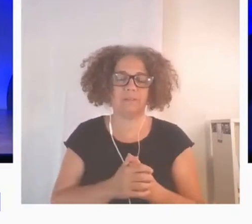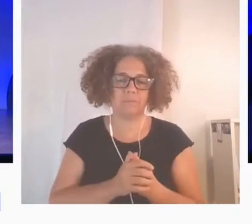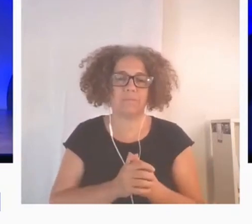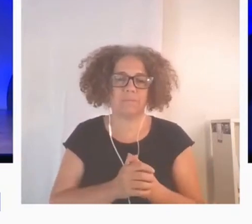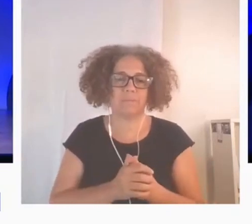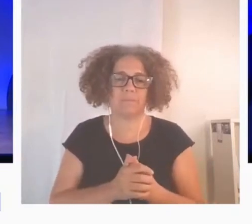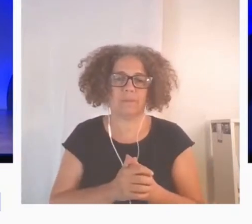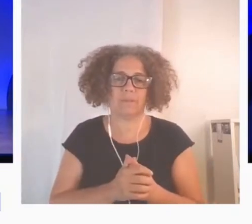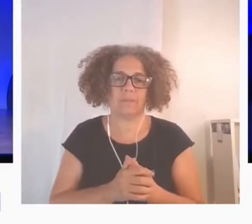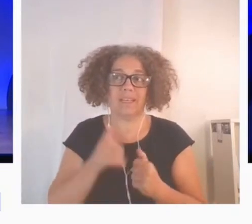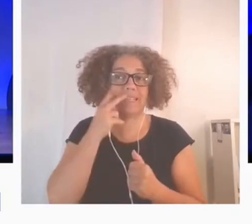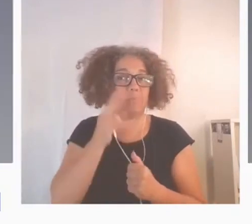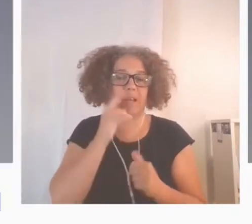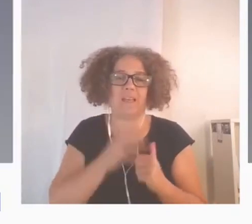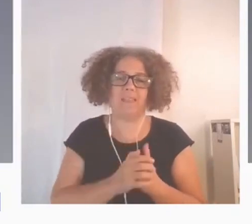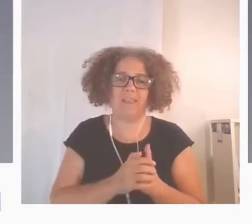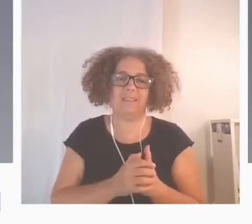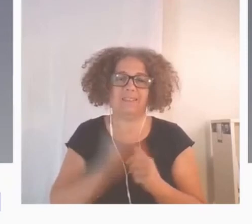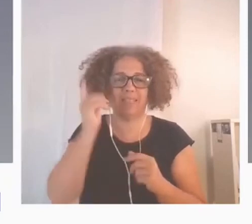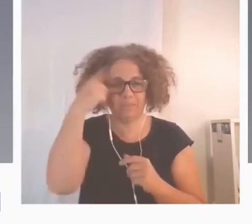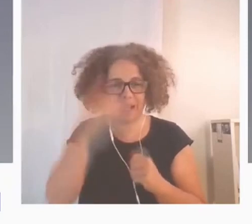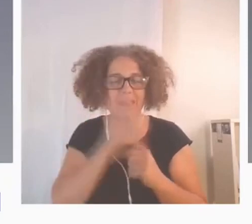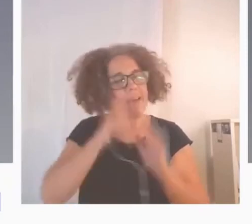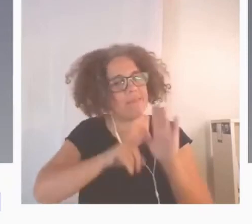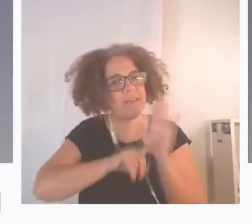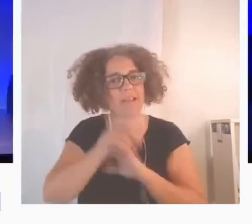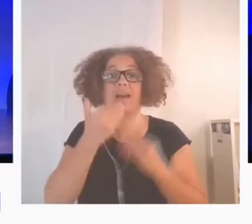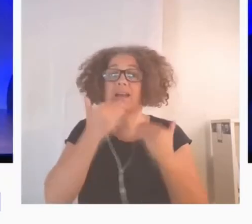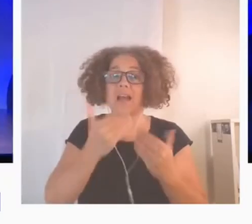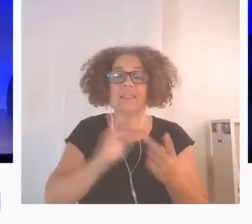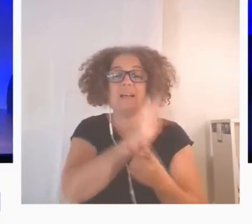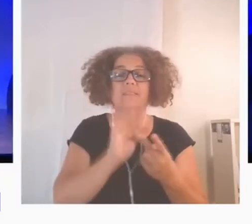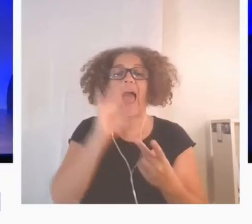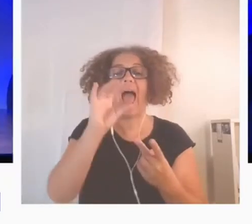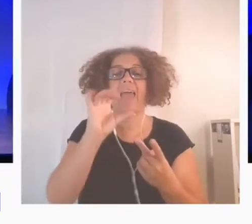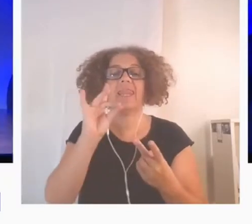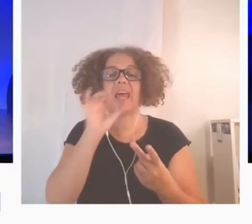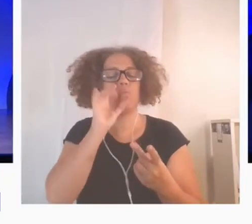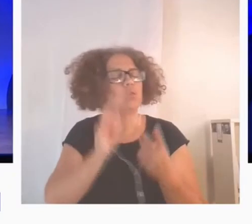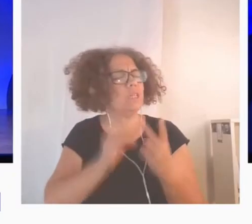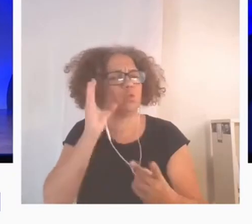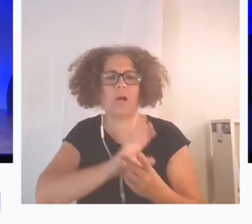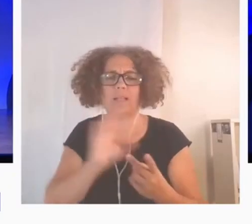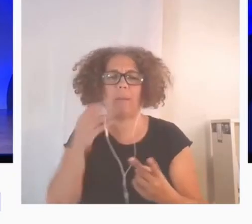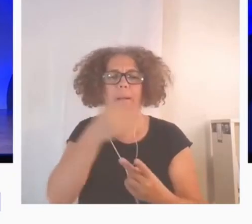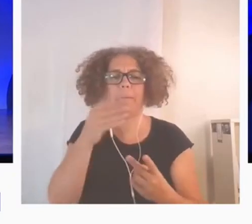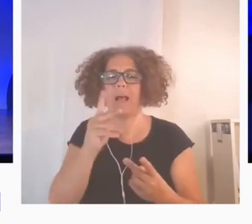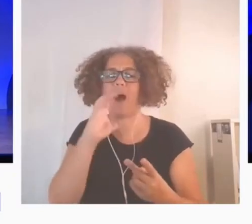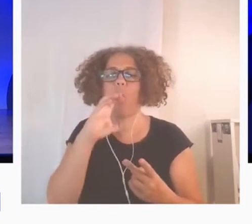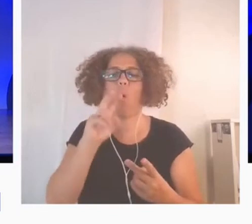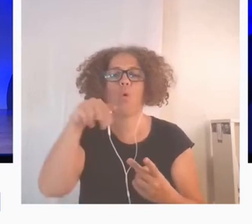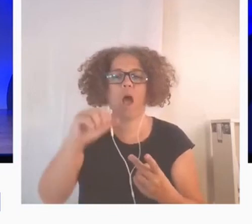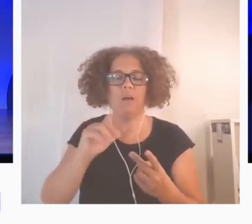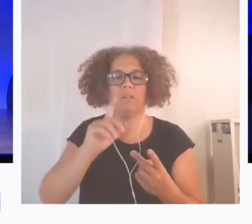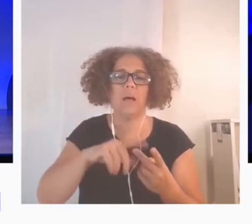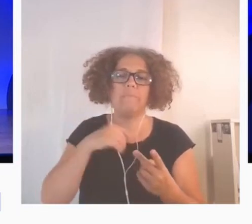Obrigada. esta gran experiencia cultural, este desarrollo. Gracias, Eider. Muchísima suerte para BBK Cuna y que